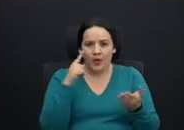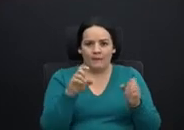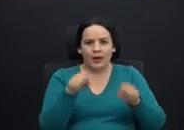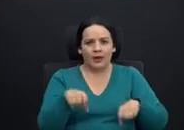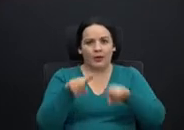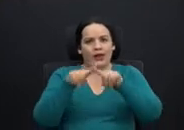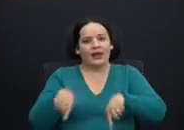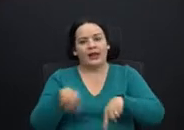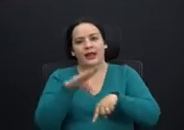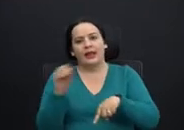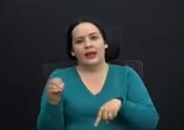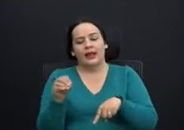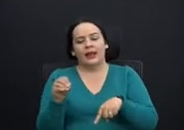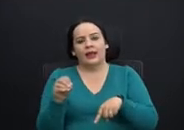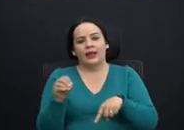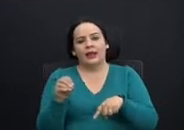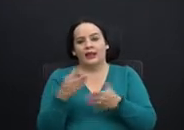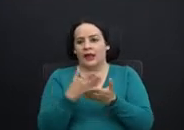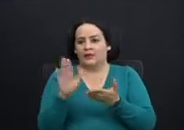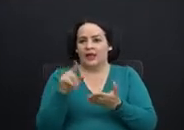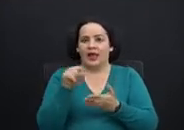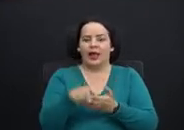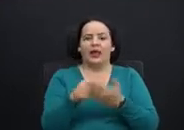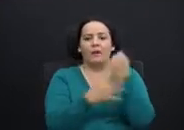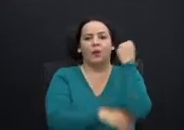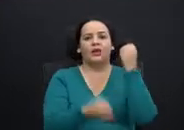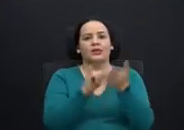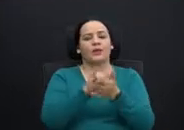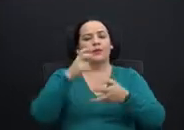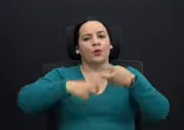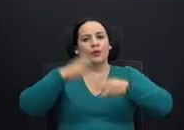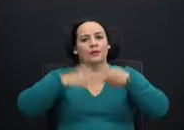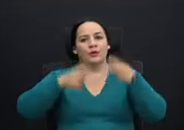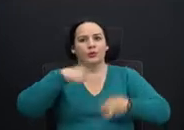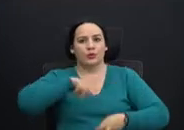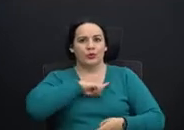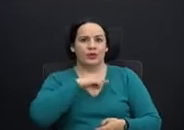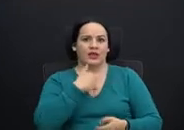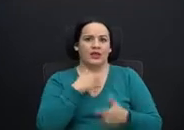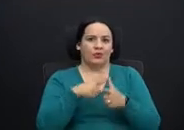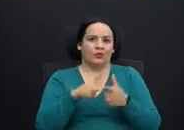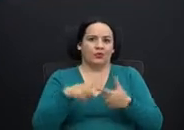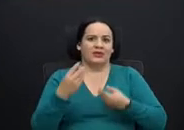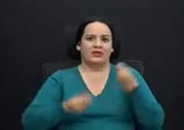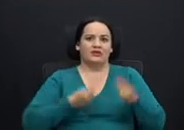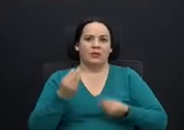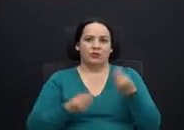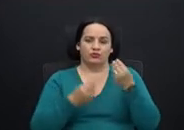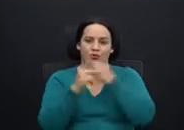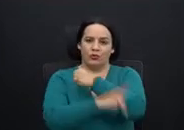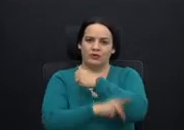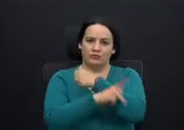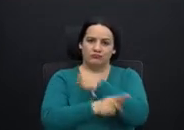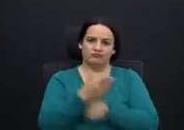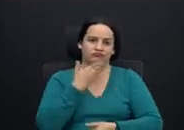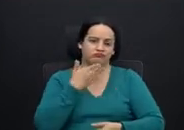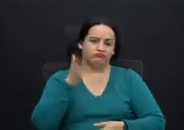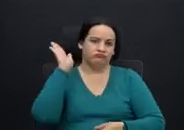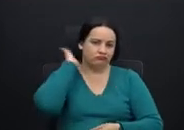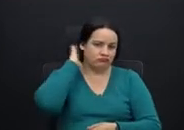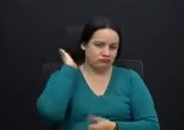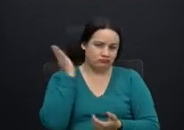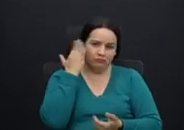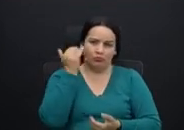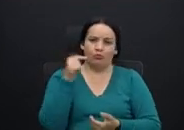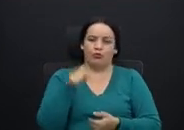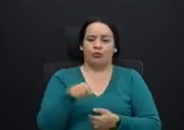eliminar y erradicar la pobreza. Y ese es el problema que tenemos, porque entonces nos volvimos un Estado hipócrita, porque el problema